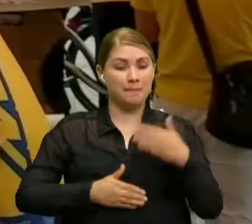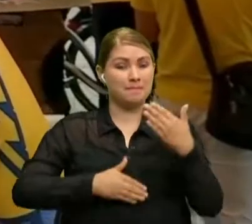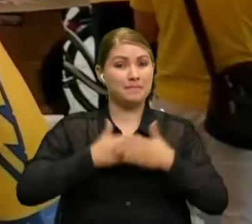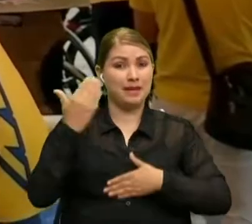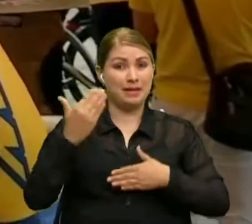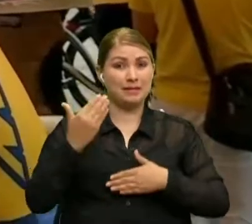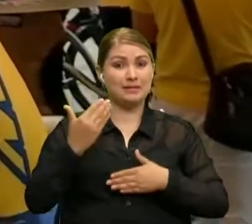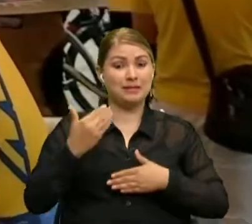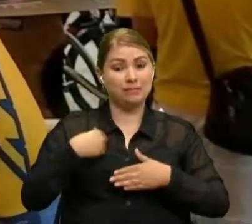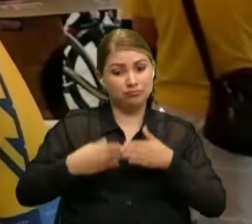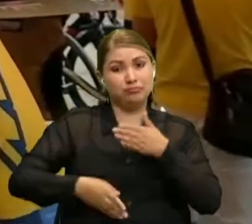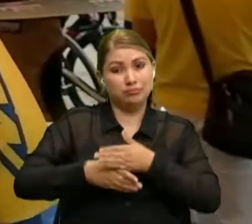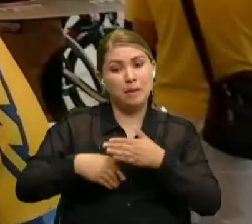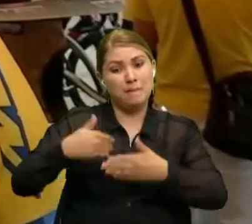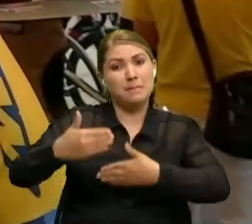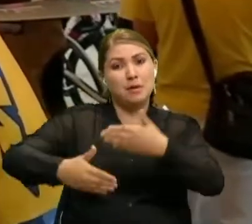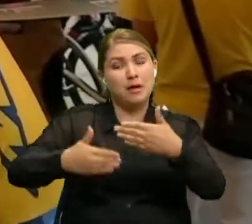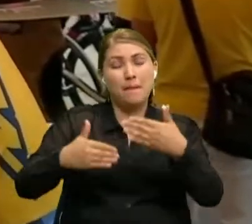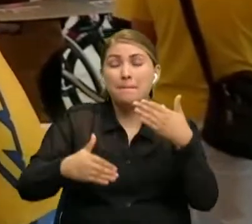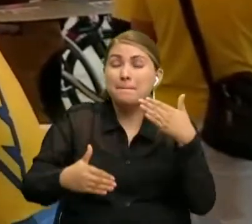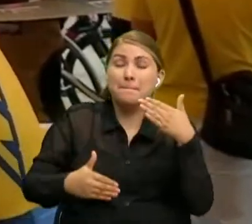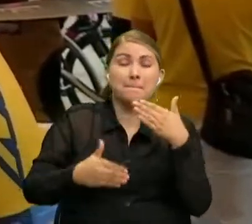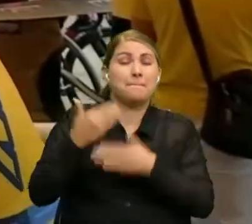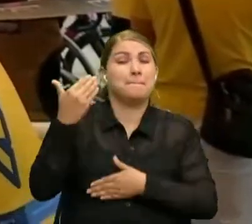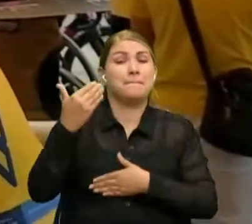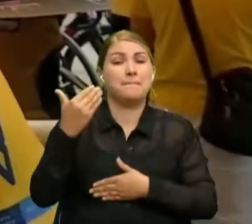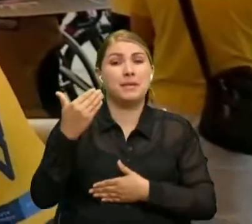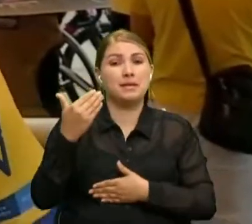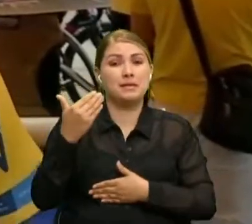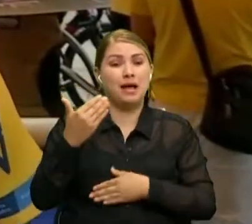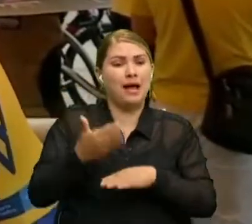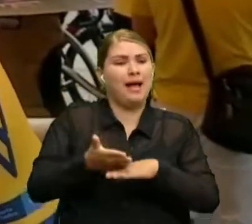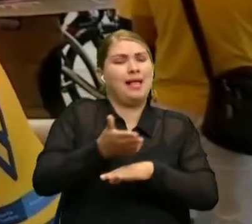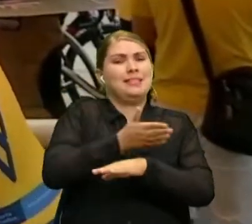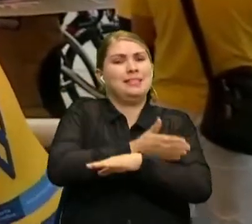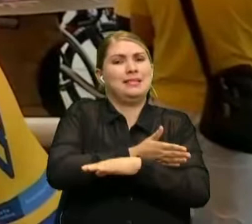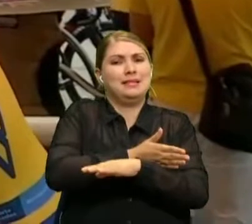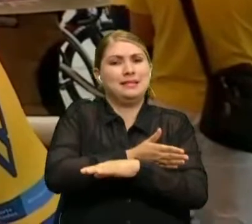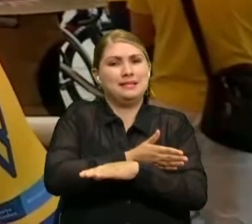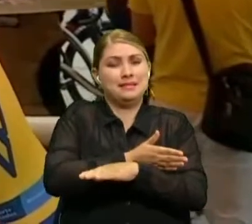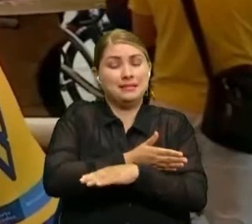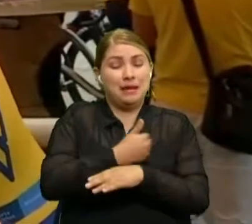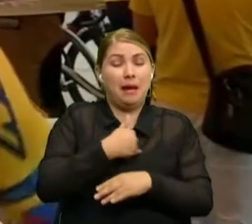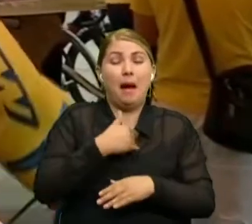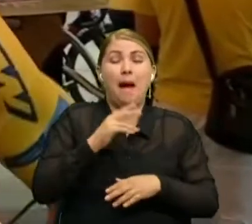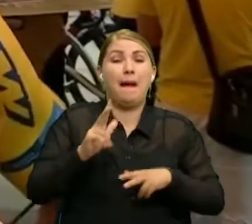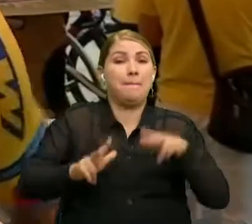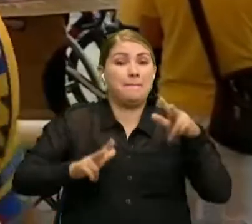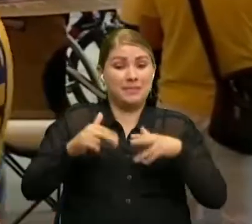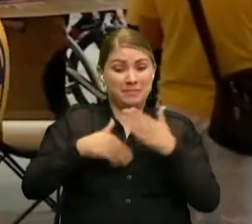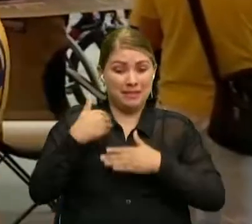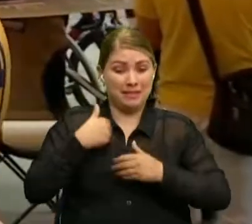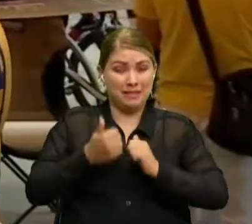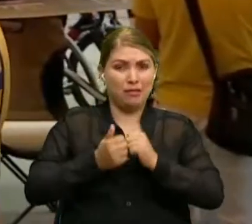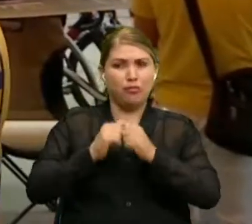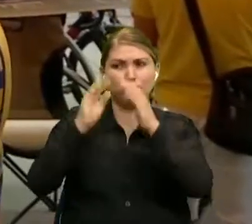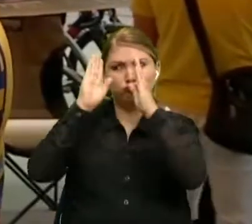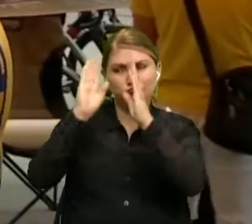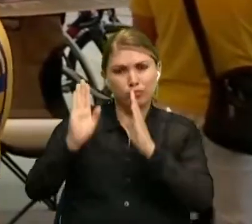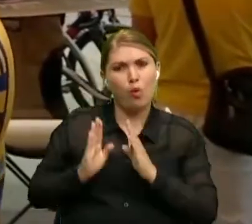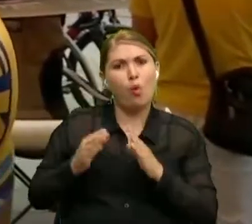iniciando, pues aún estamos dentro del proceso, pero cuando estaba más atrás en mis inicios como deportista, estuvieron